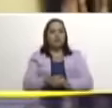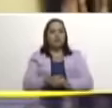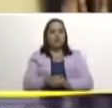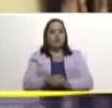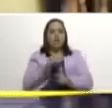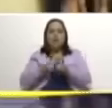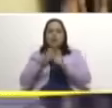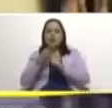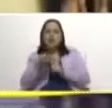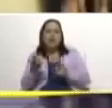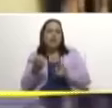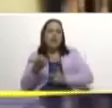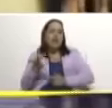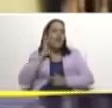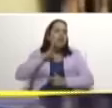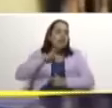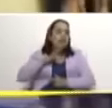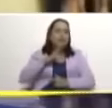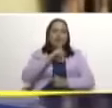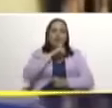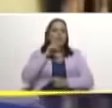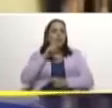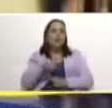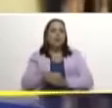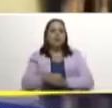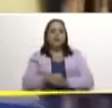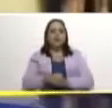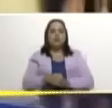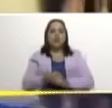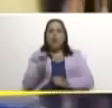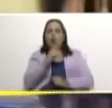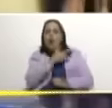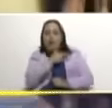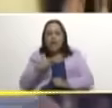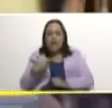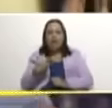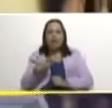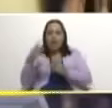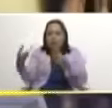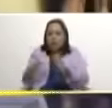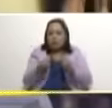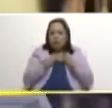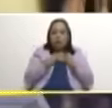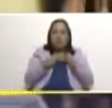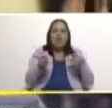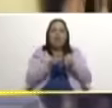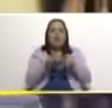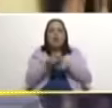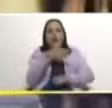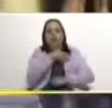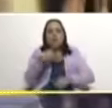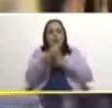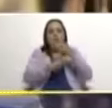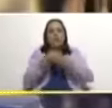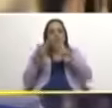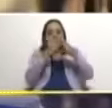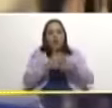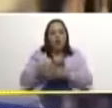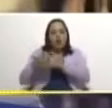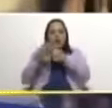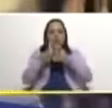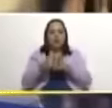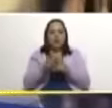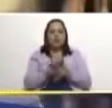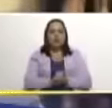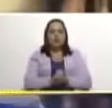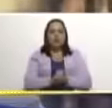tergiversarlo, mancharlo, o tratar de apropiárselo, como intentó el imperialismo norteamericano